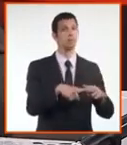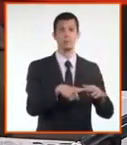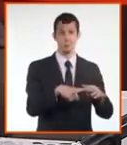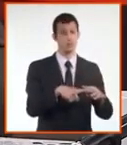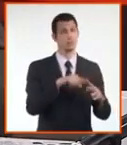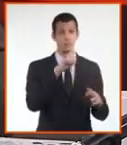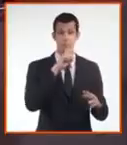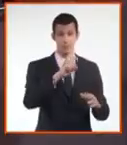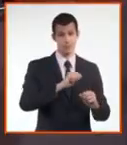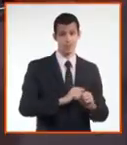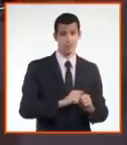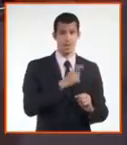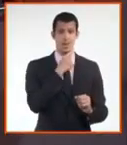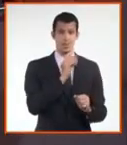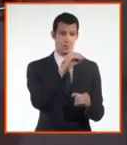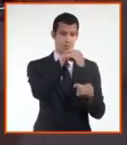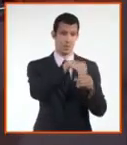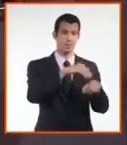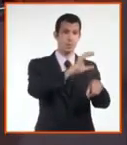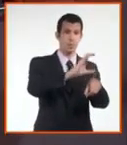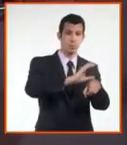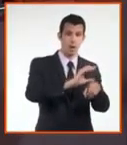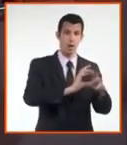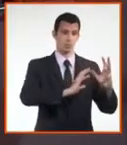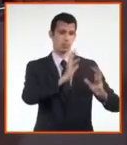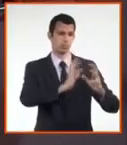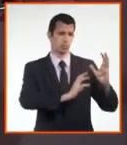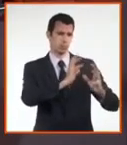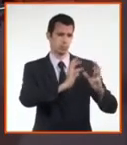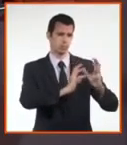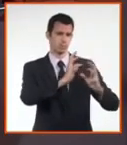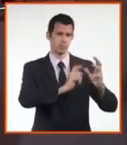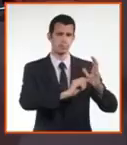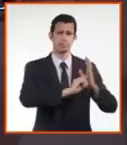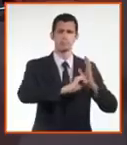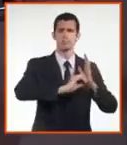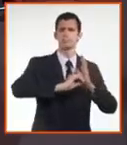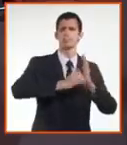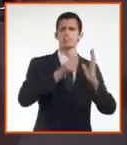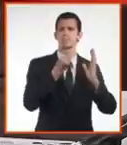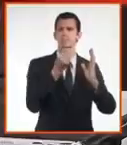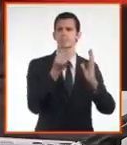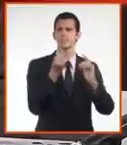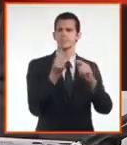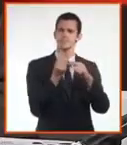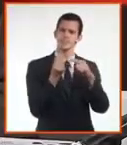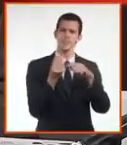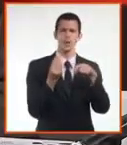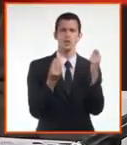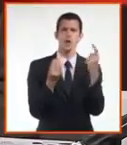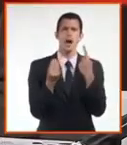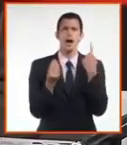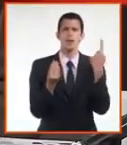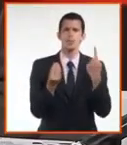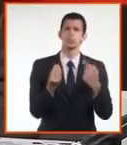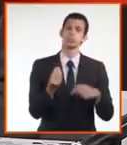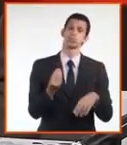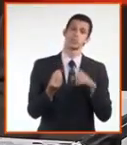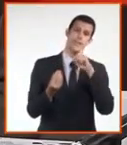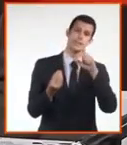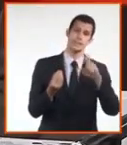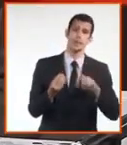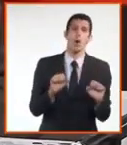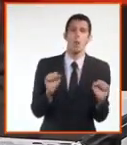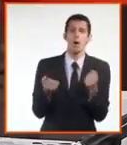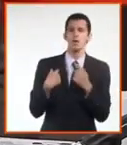conflicto que hay básicamente en asia entonces que repercute en la economía mundial de 'la y repercuten